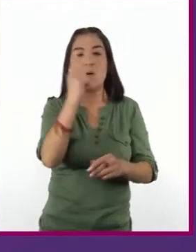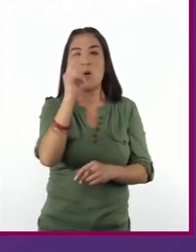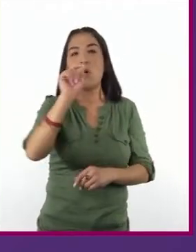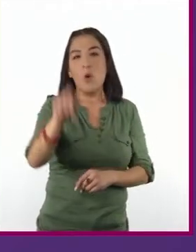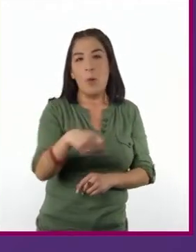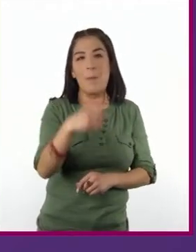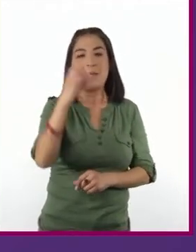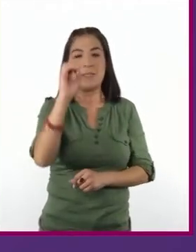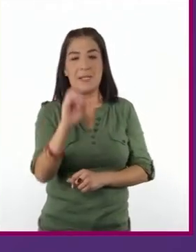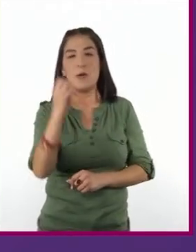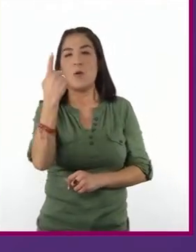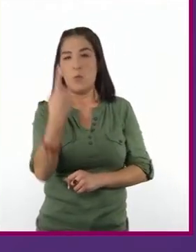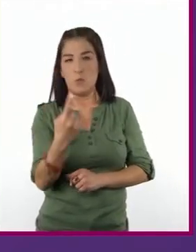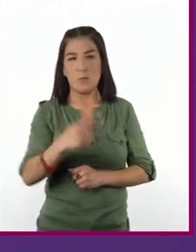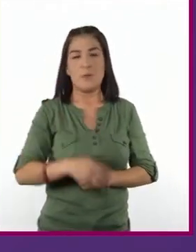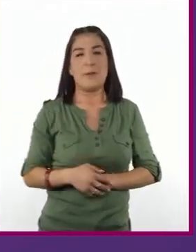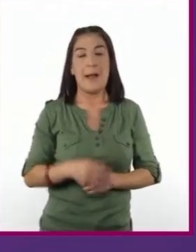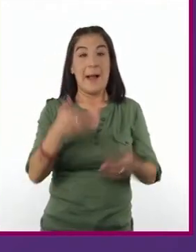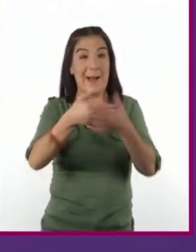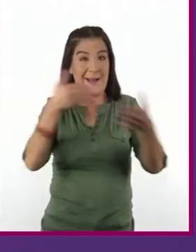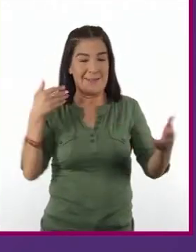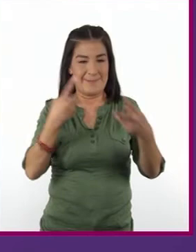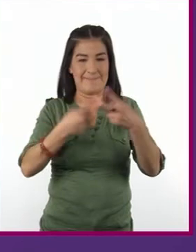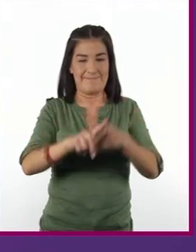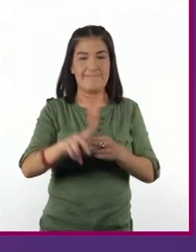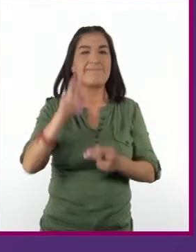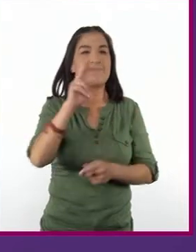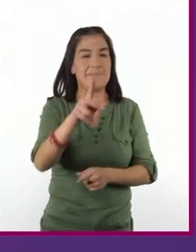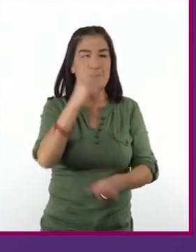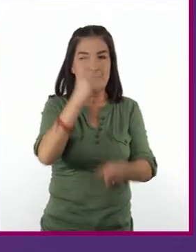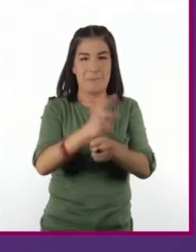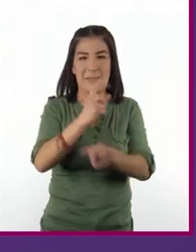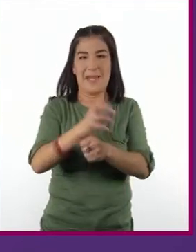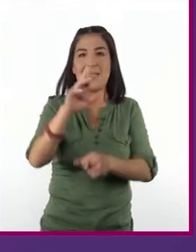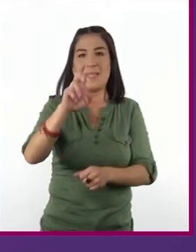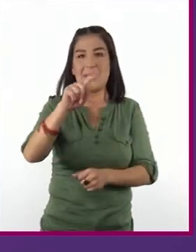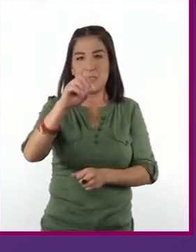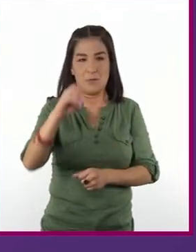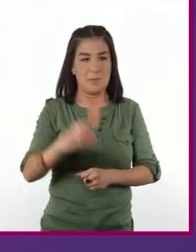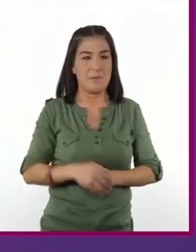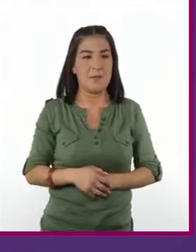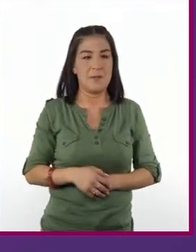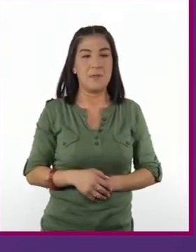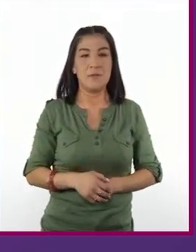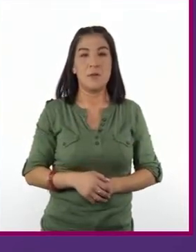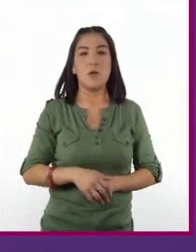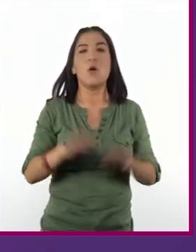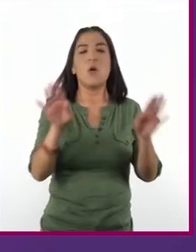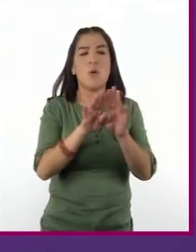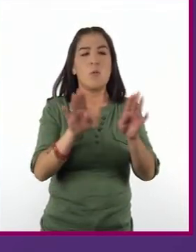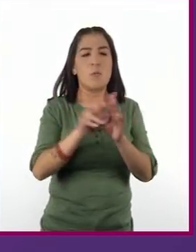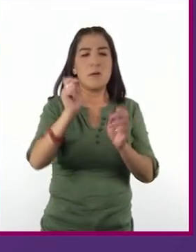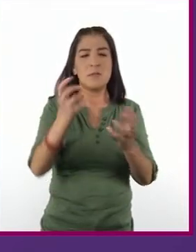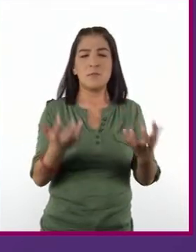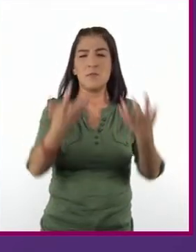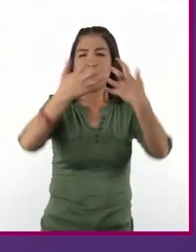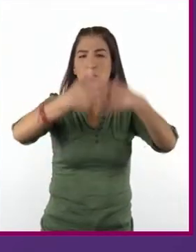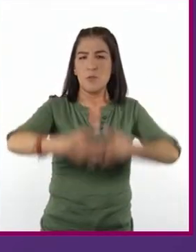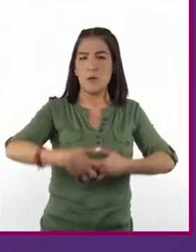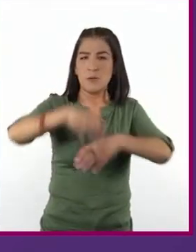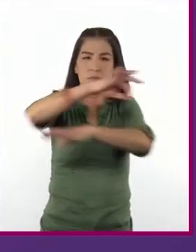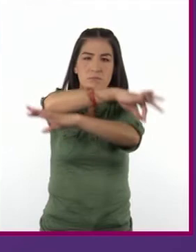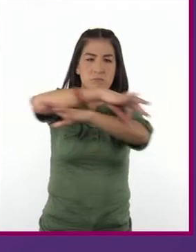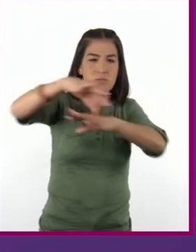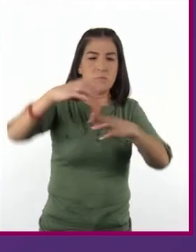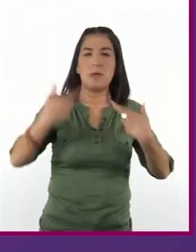1. Antes de continuar, resolvamos el primer reto. En una función lineal hay dos variables que se representan